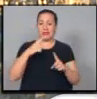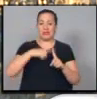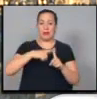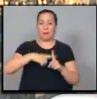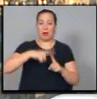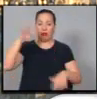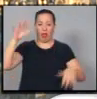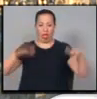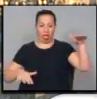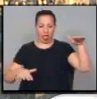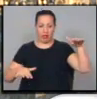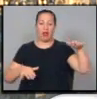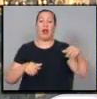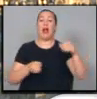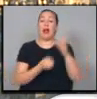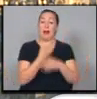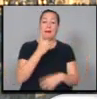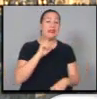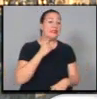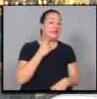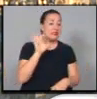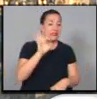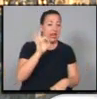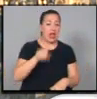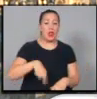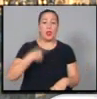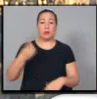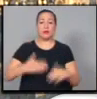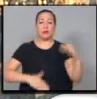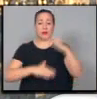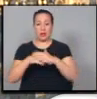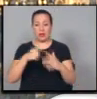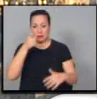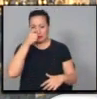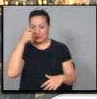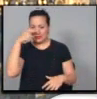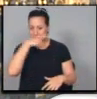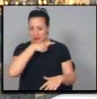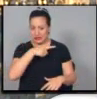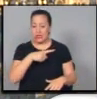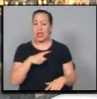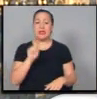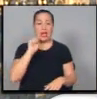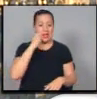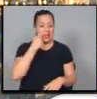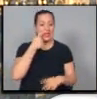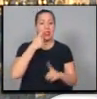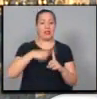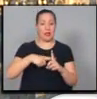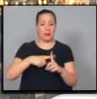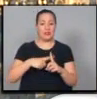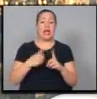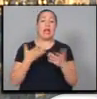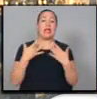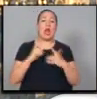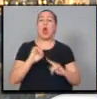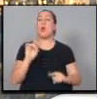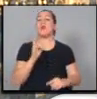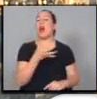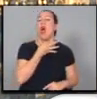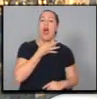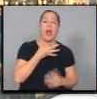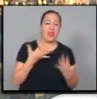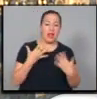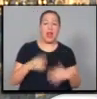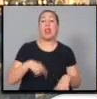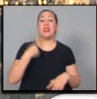térmica. Arranca con 13, pero después llega hasta los 27. Bastante templada la tarde. Bien, linda temperatura. Es un calor no agobiante. Después